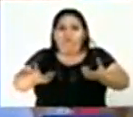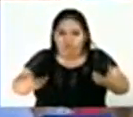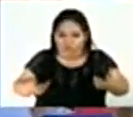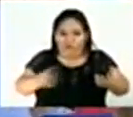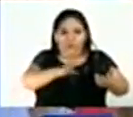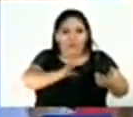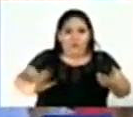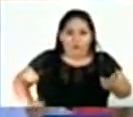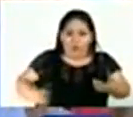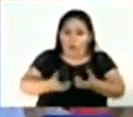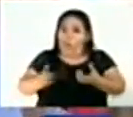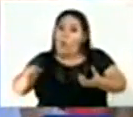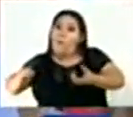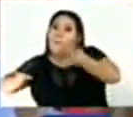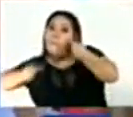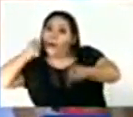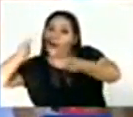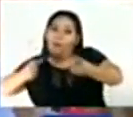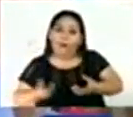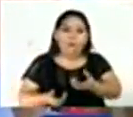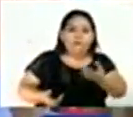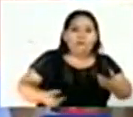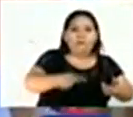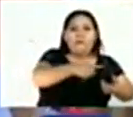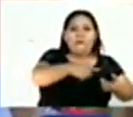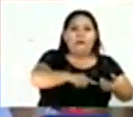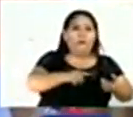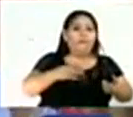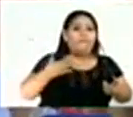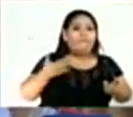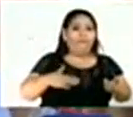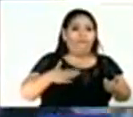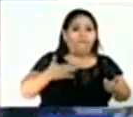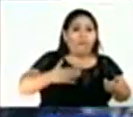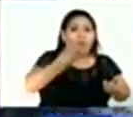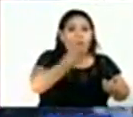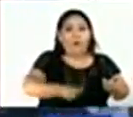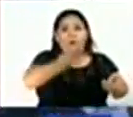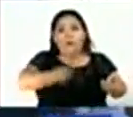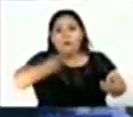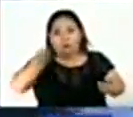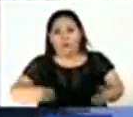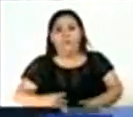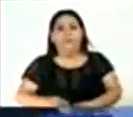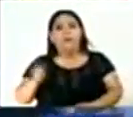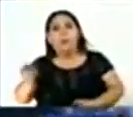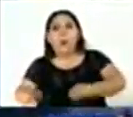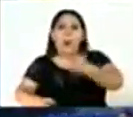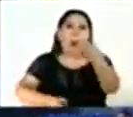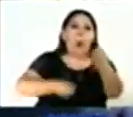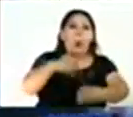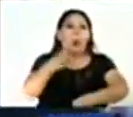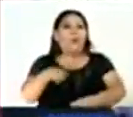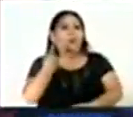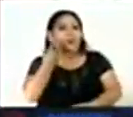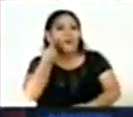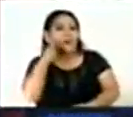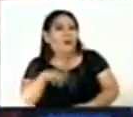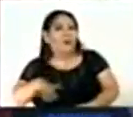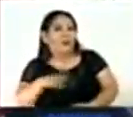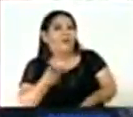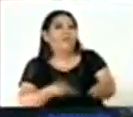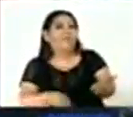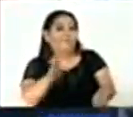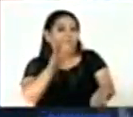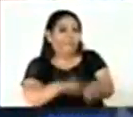Un El Salvador para turistas y un El Salvador que lo vimos todos a diario. Estas declaraciones fueron brindadas durante la